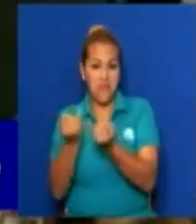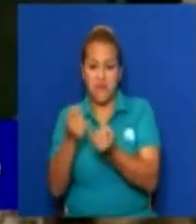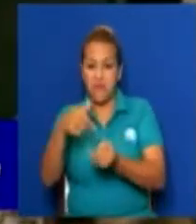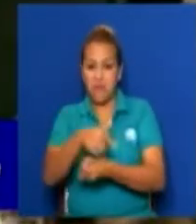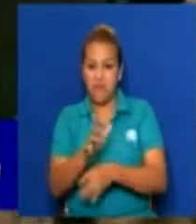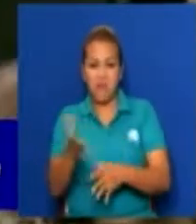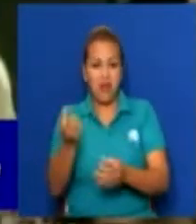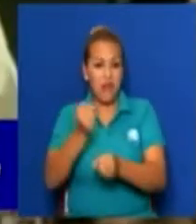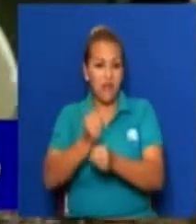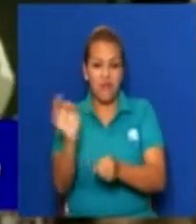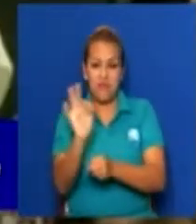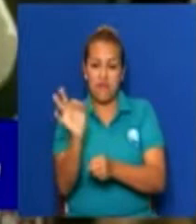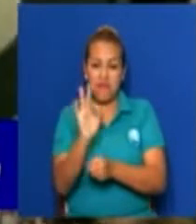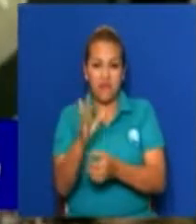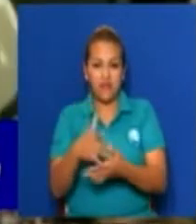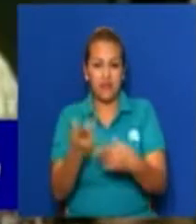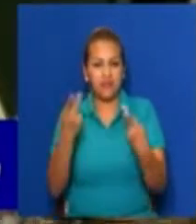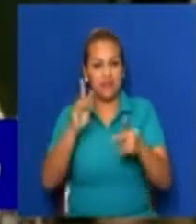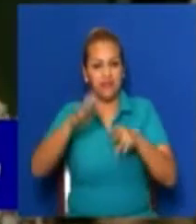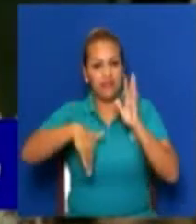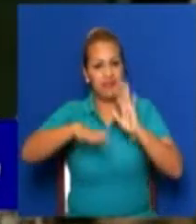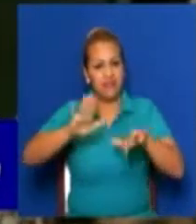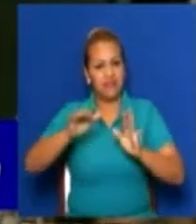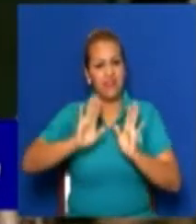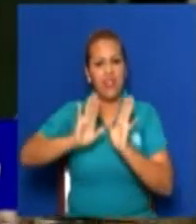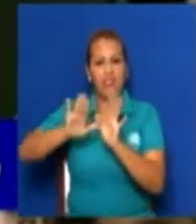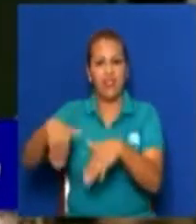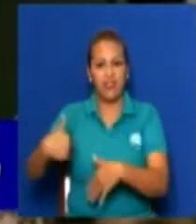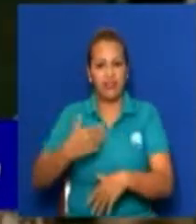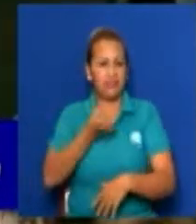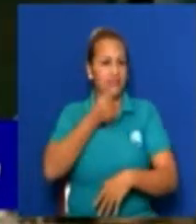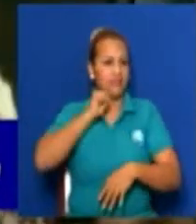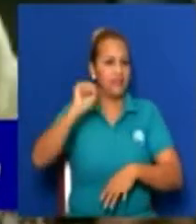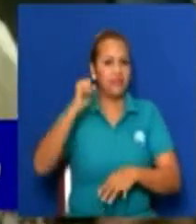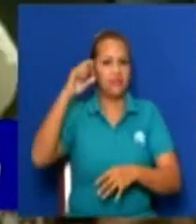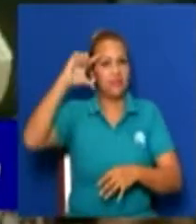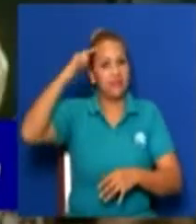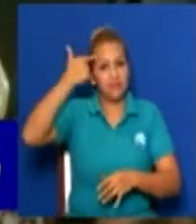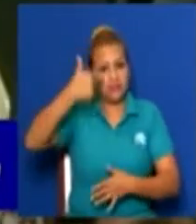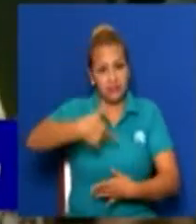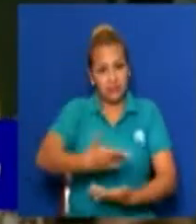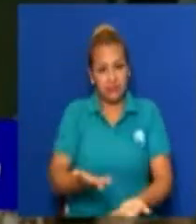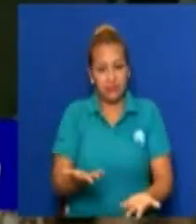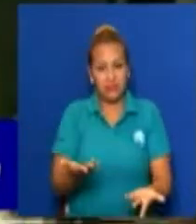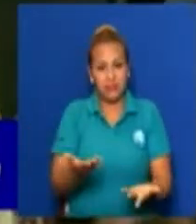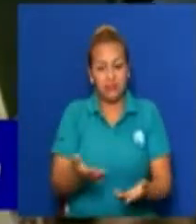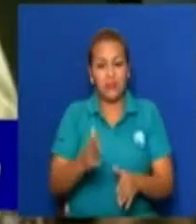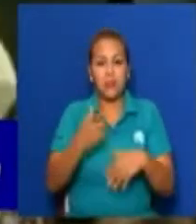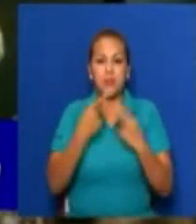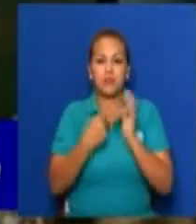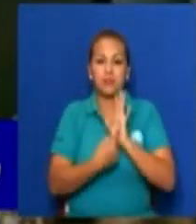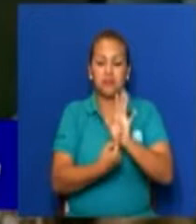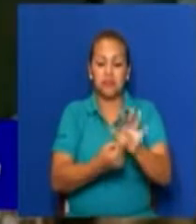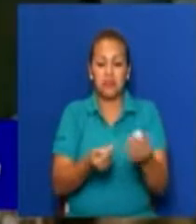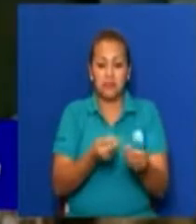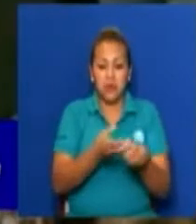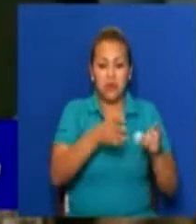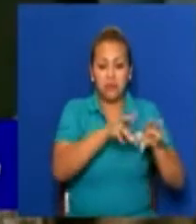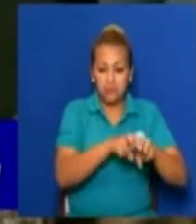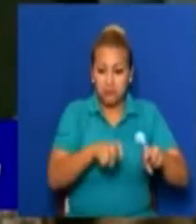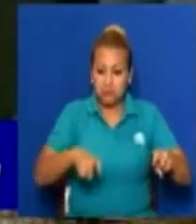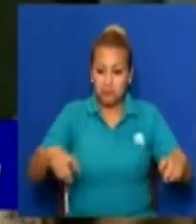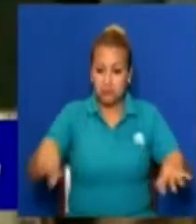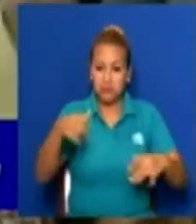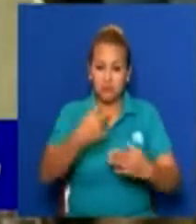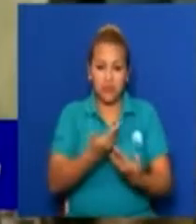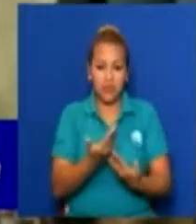condiciones. Sin embargo, la mujer gana menos. Si en un bufete de abogados, en una firma de